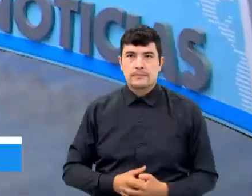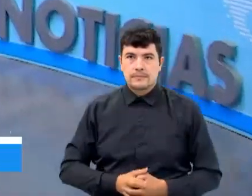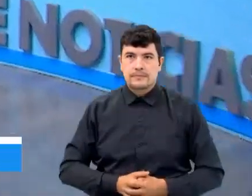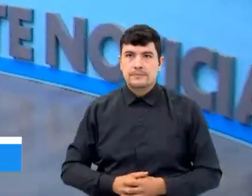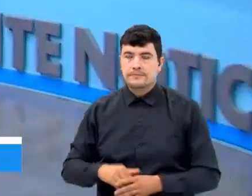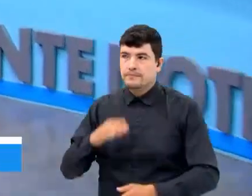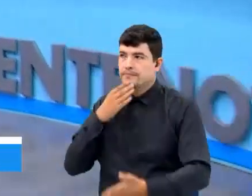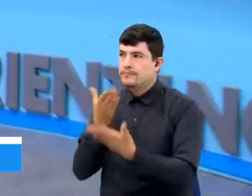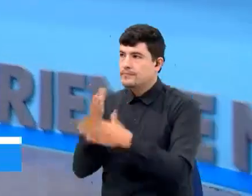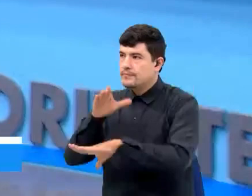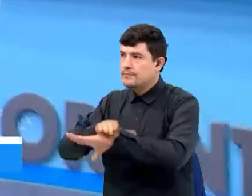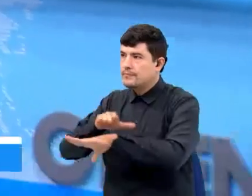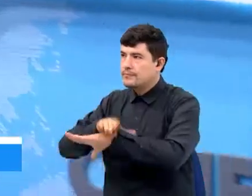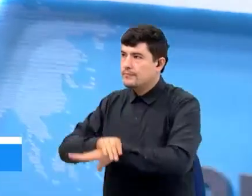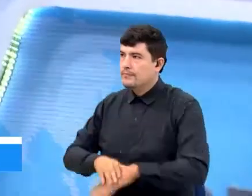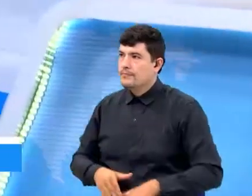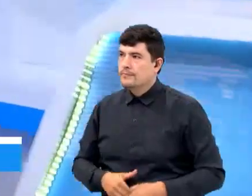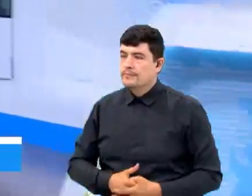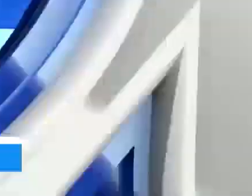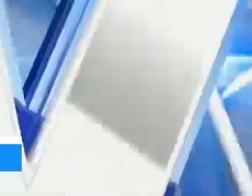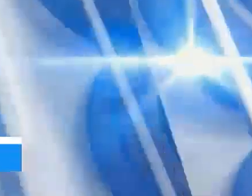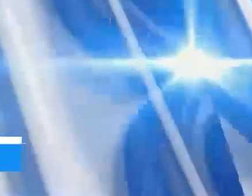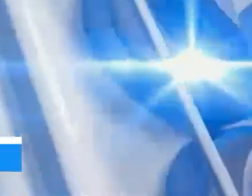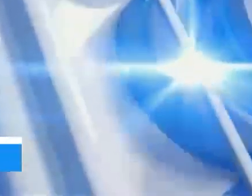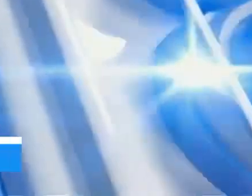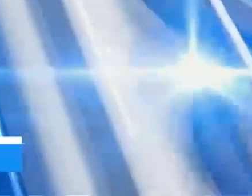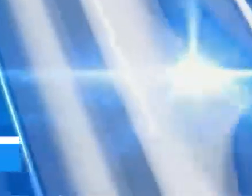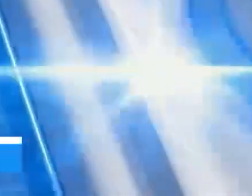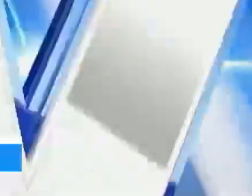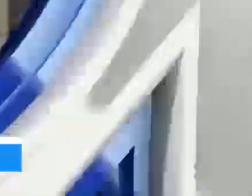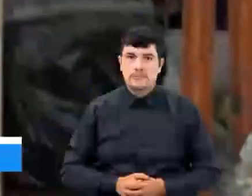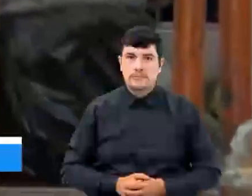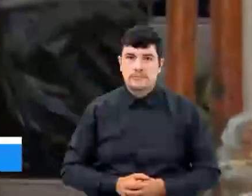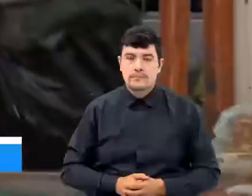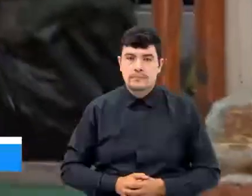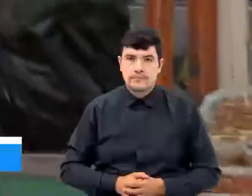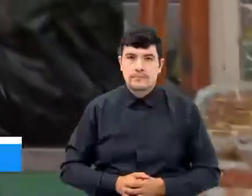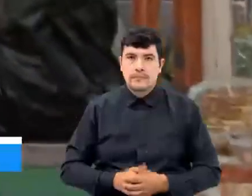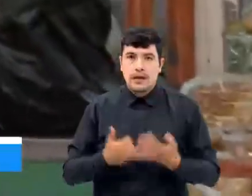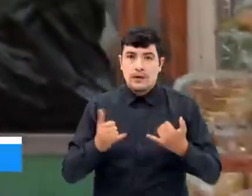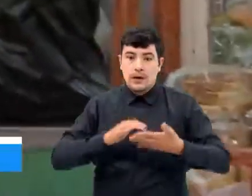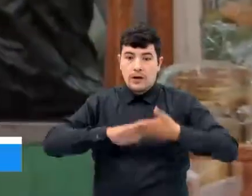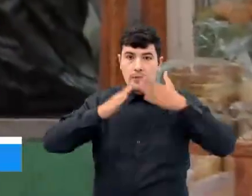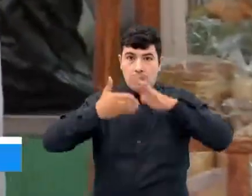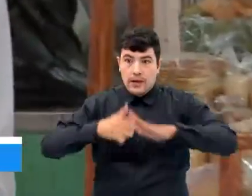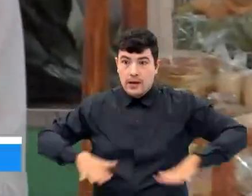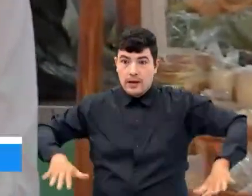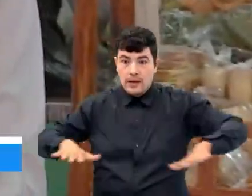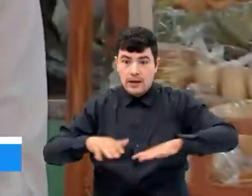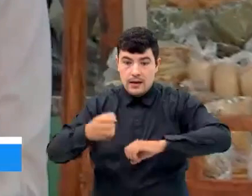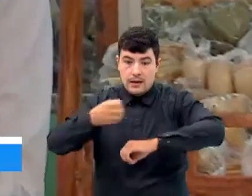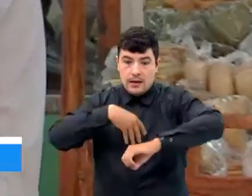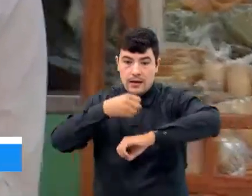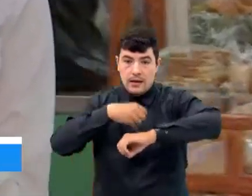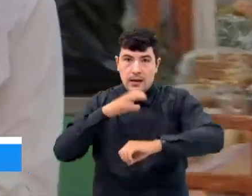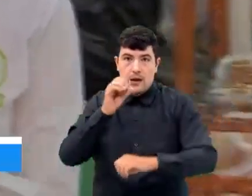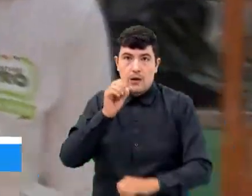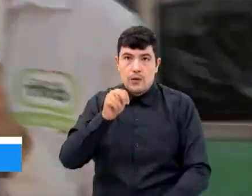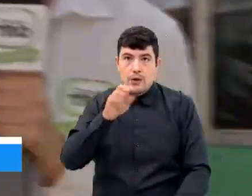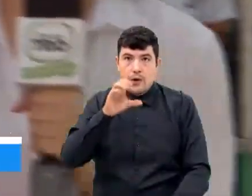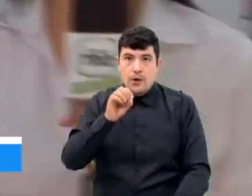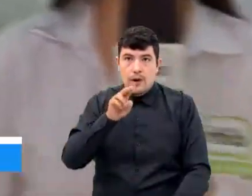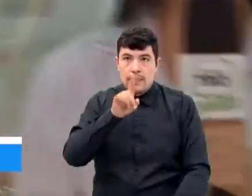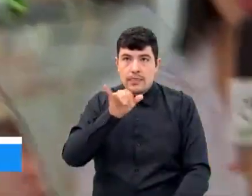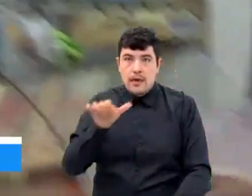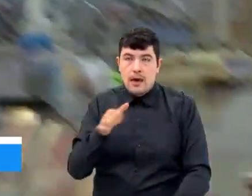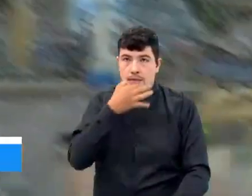Buenas tardes. Los adjudicatarios de la Plaza de Mercado de la Concordia denuncian el mal estado de la infraestructura de este establecimiento. En este punto, en donde me encuentro